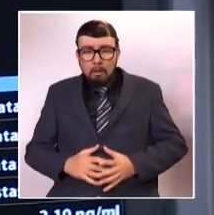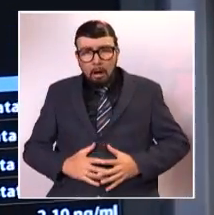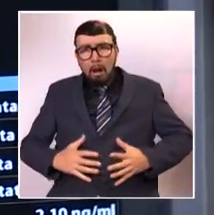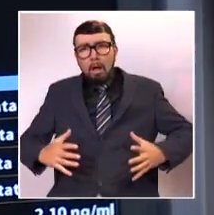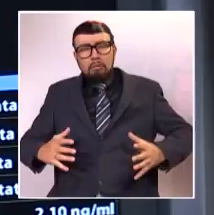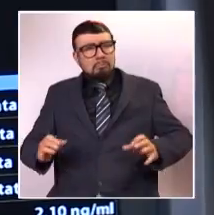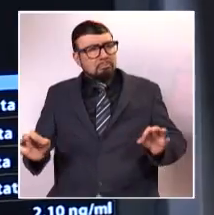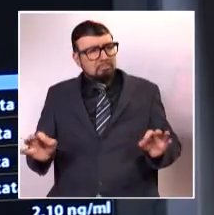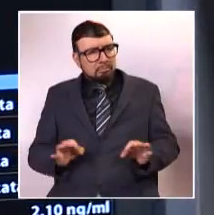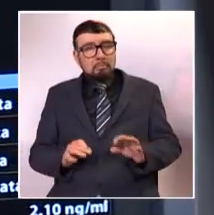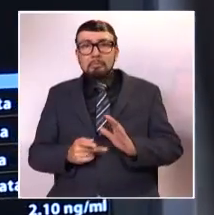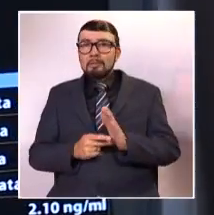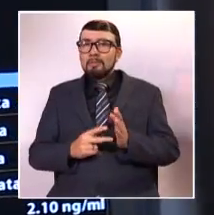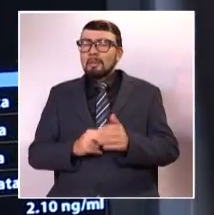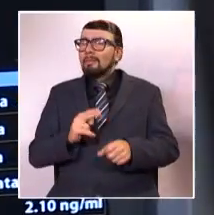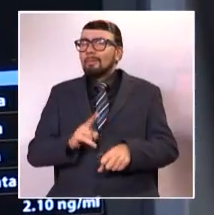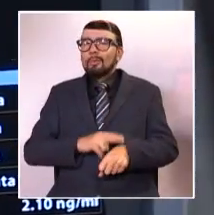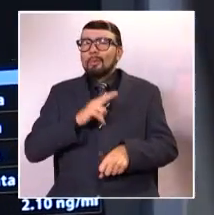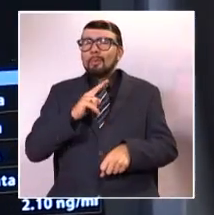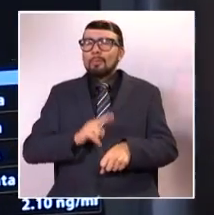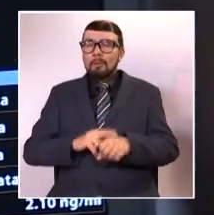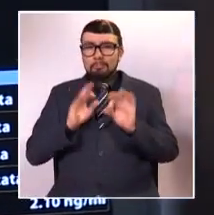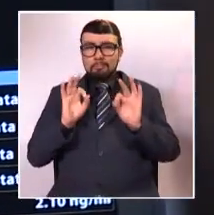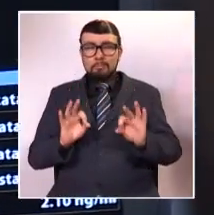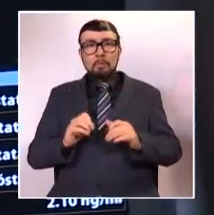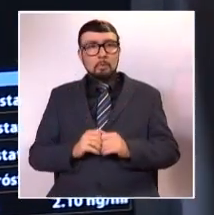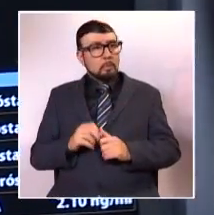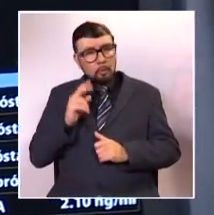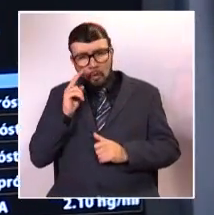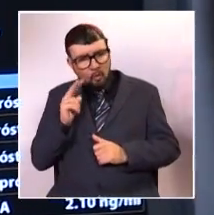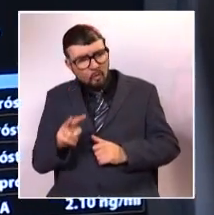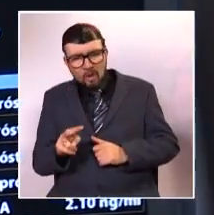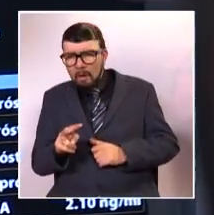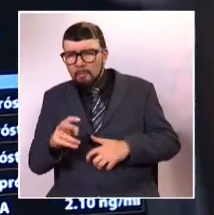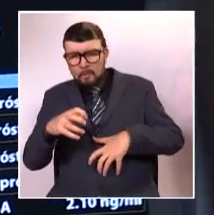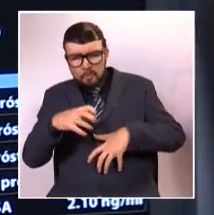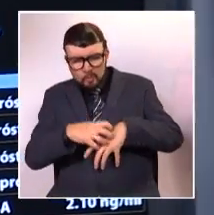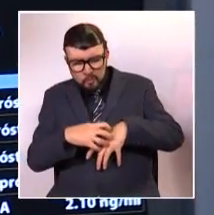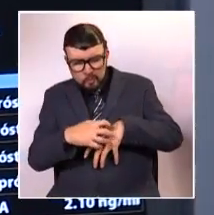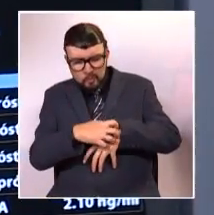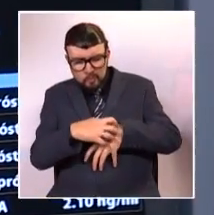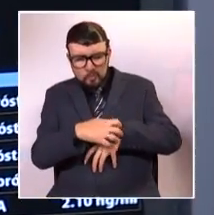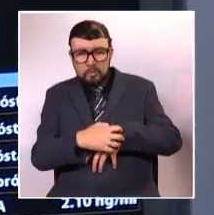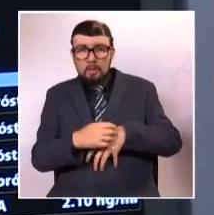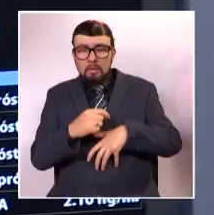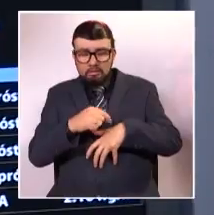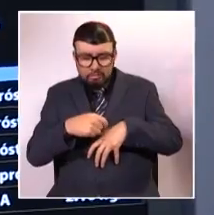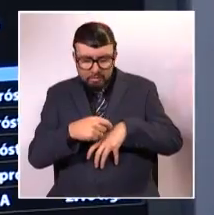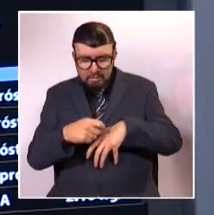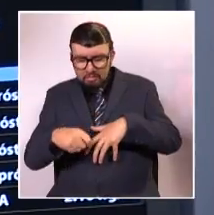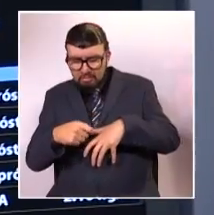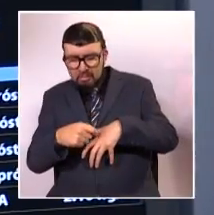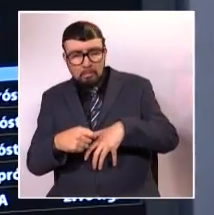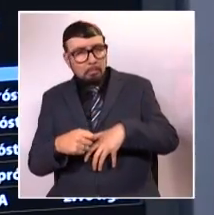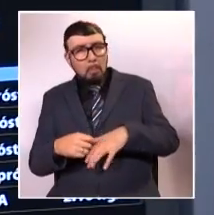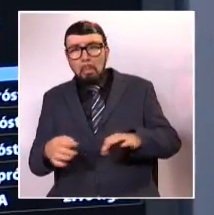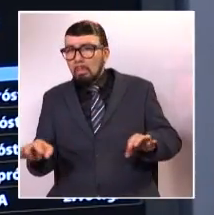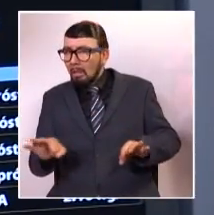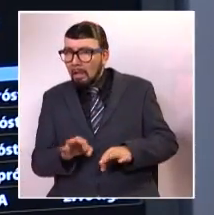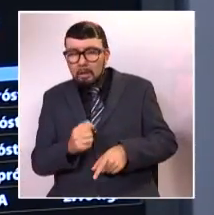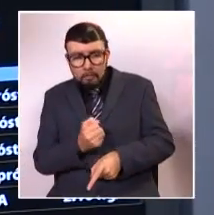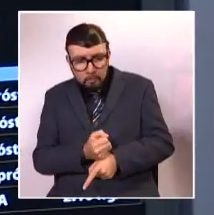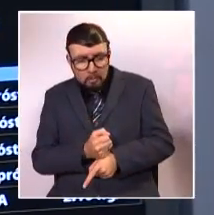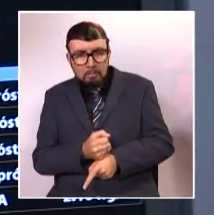está completamente normal, tampoco vemos calcificaciones, ni quistes, ni ninguna otra